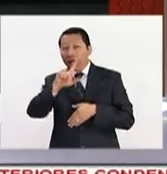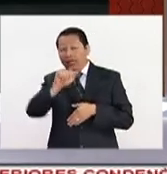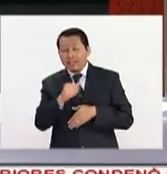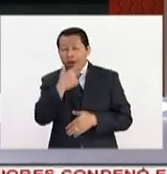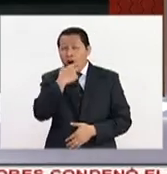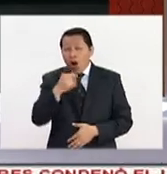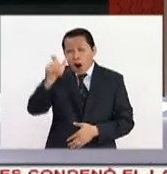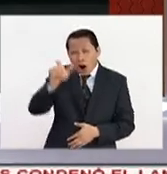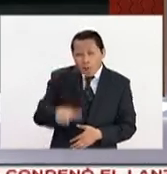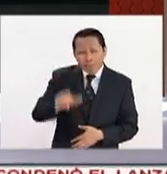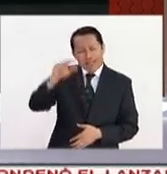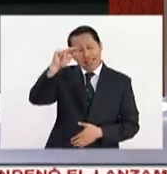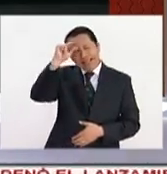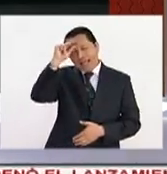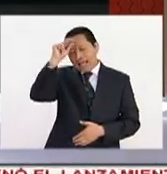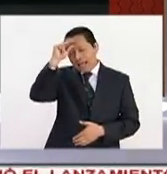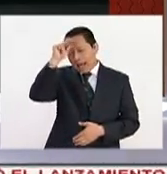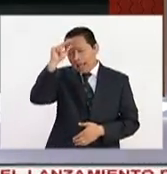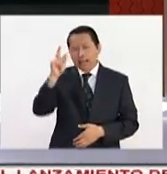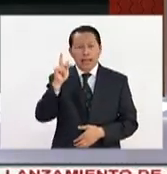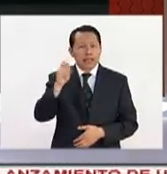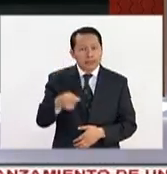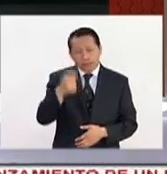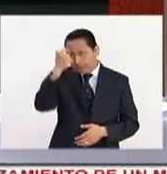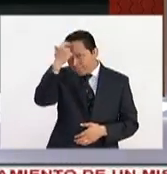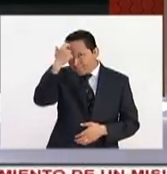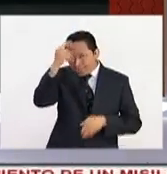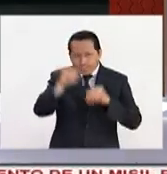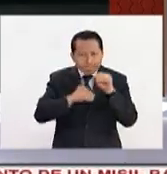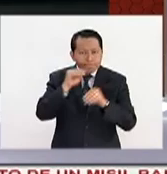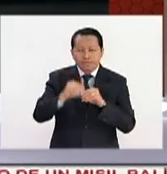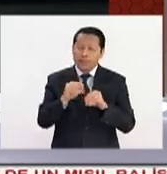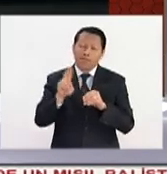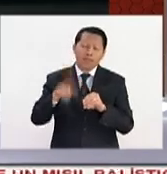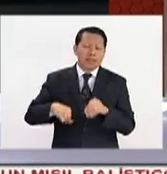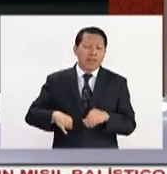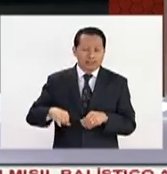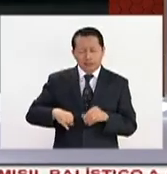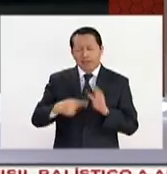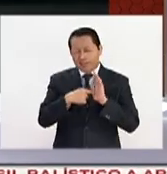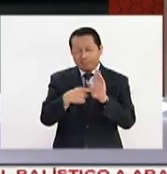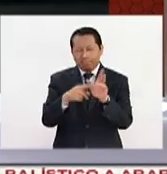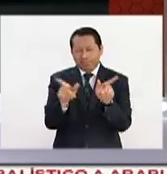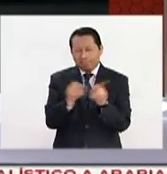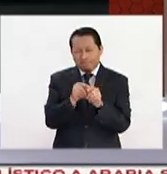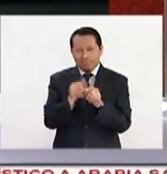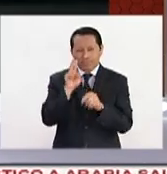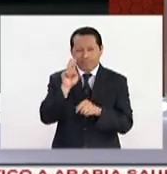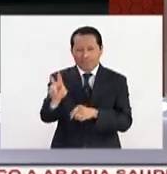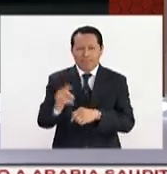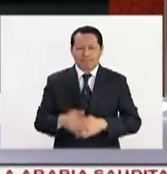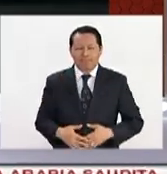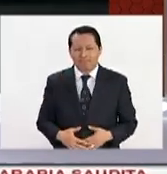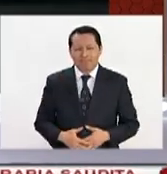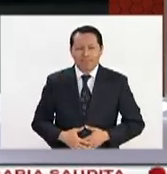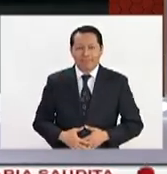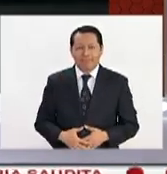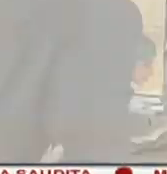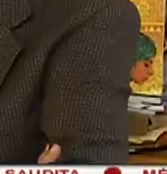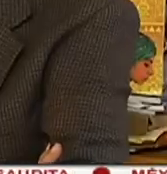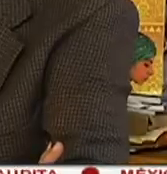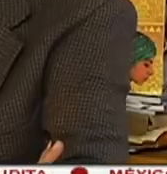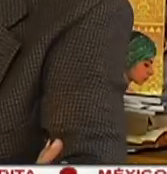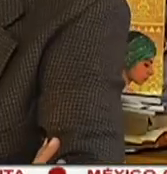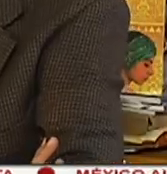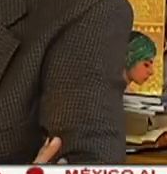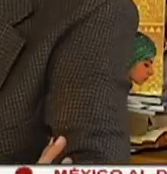de verdad inteligente, un hombre creativo, un hombre muy interesante. Aquí un adelanto de esta conversación. Yo vengo